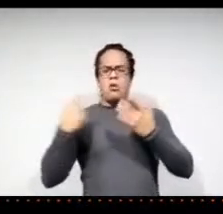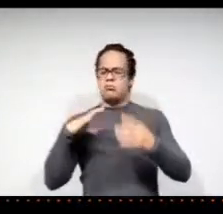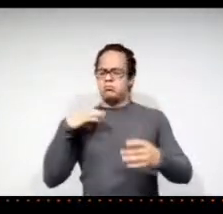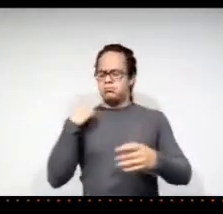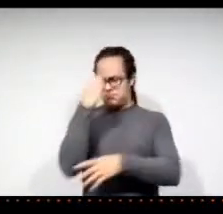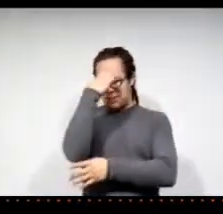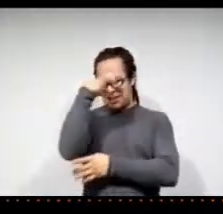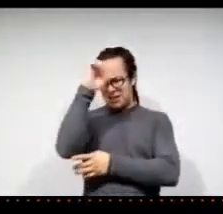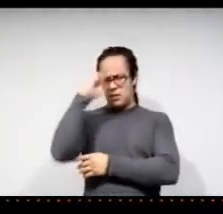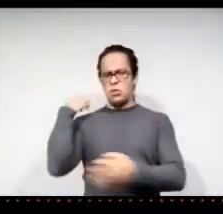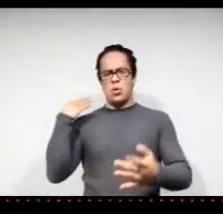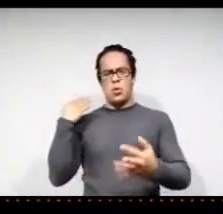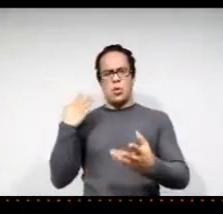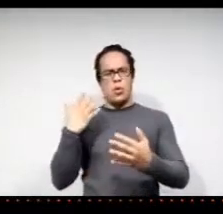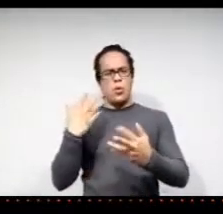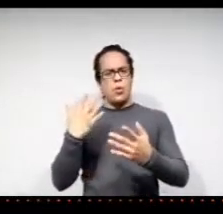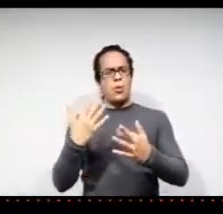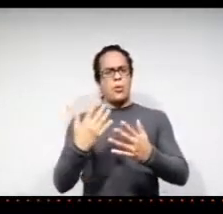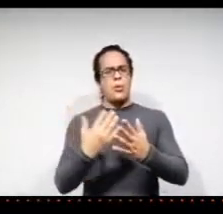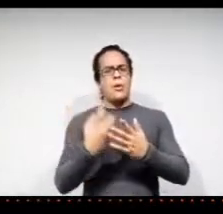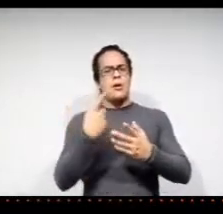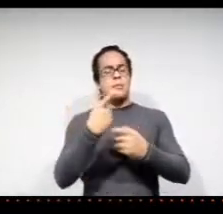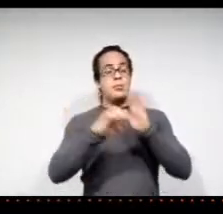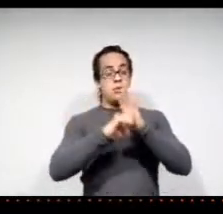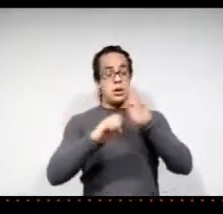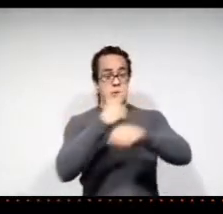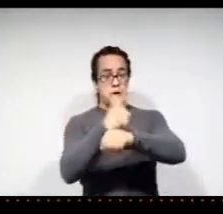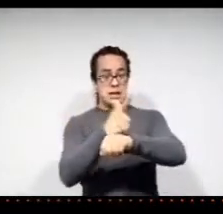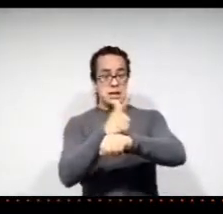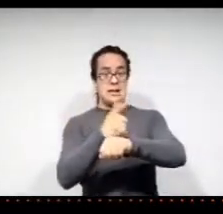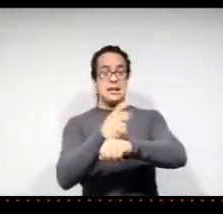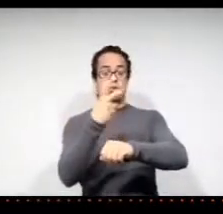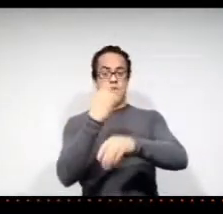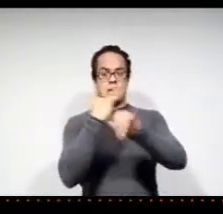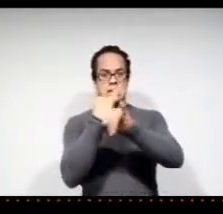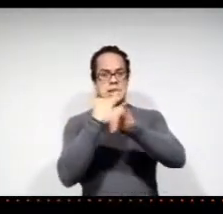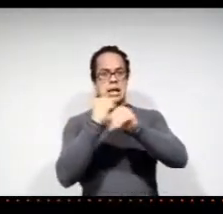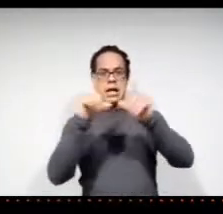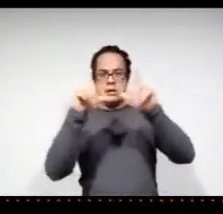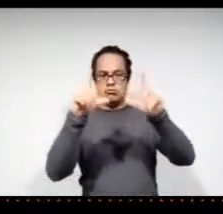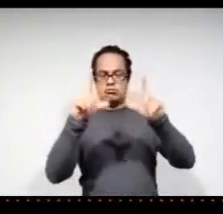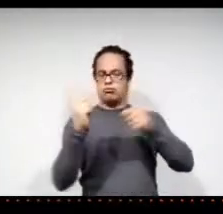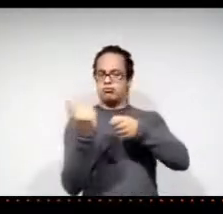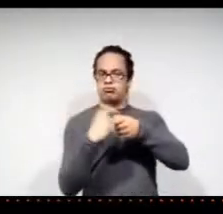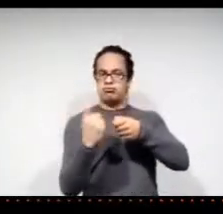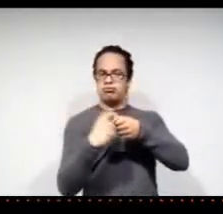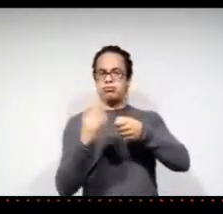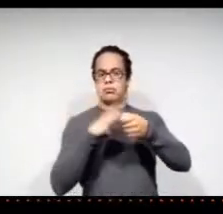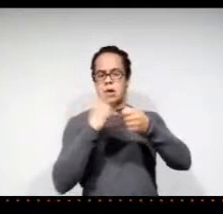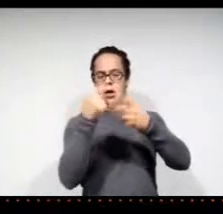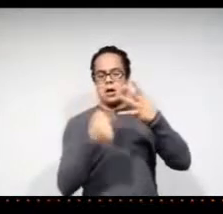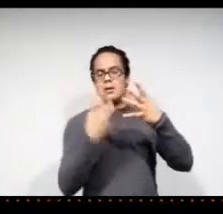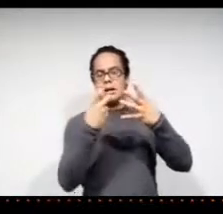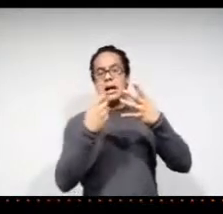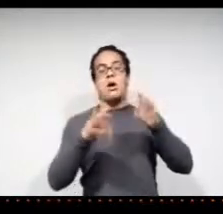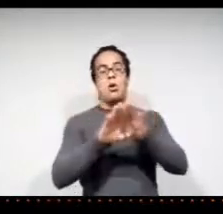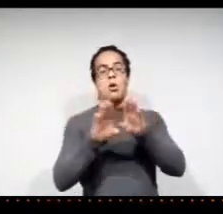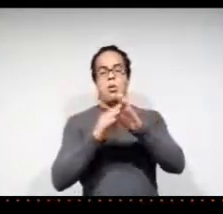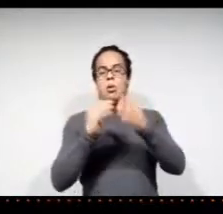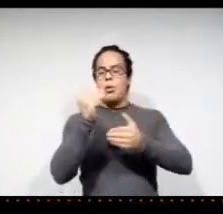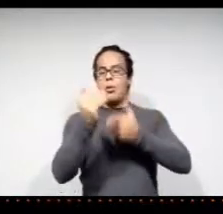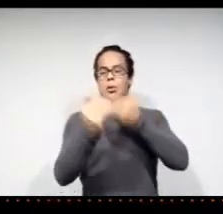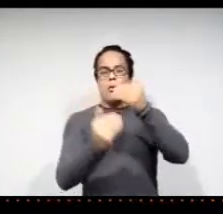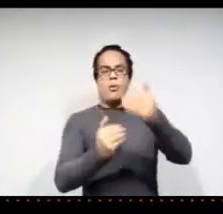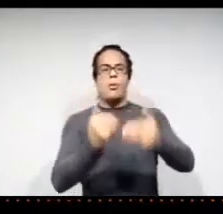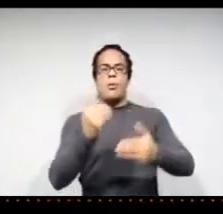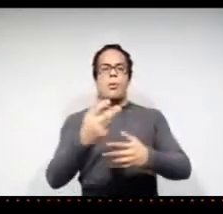de sus carreras en línea, de su oferta académica en línea, con relación a esos insumos que ha dado. ¿Cuáles son